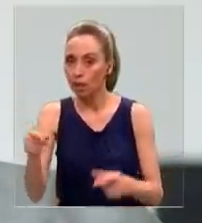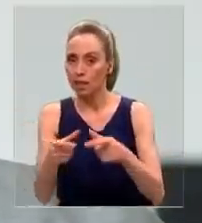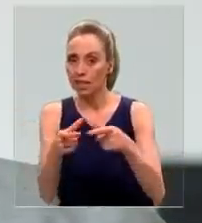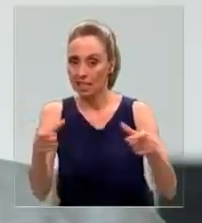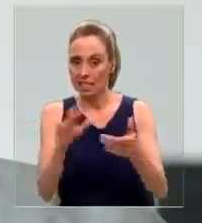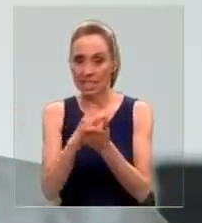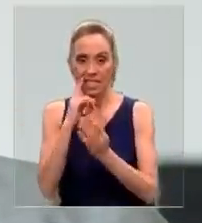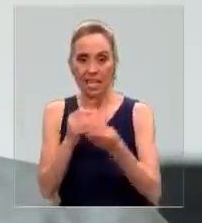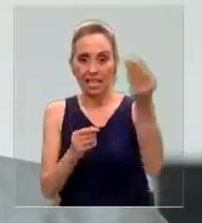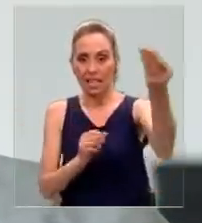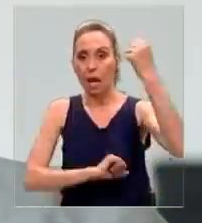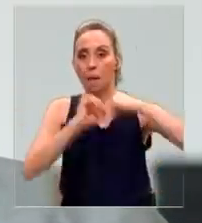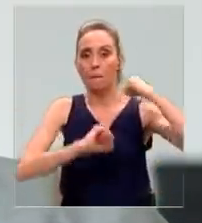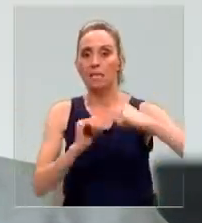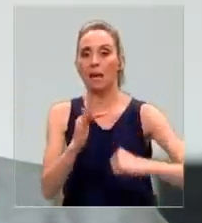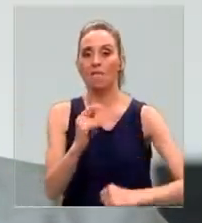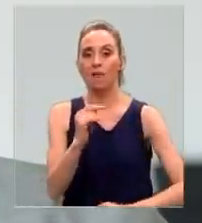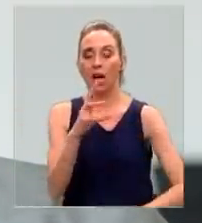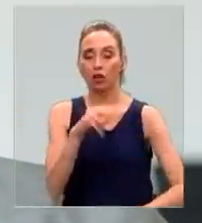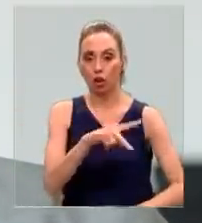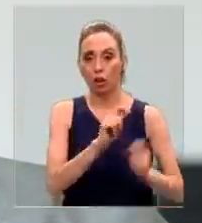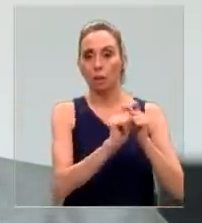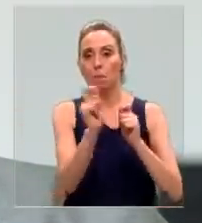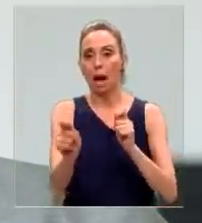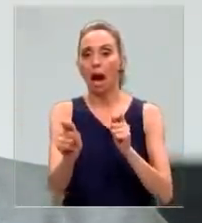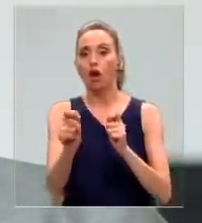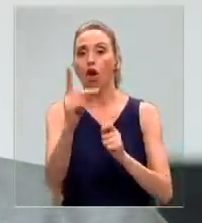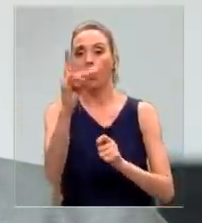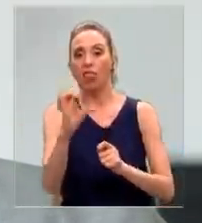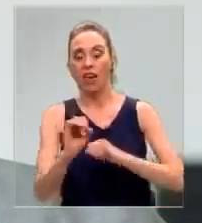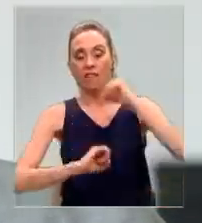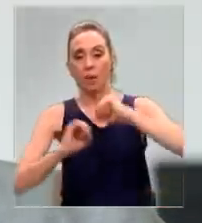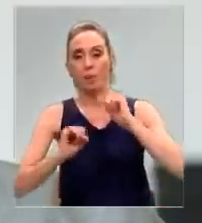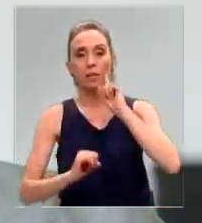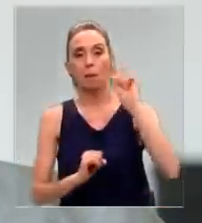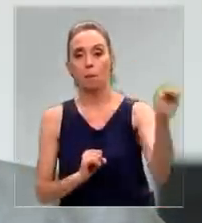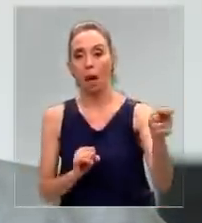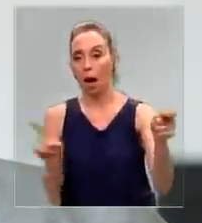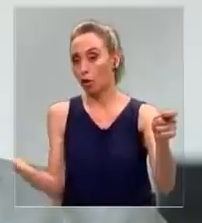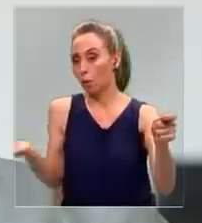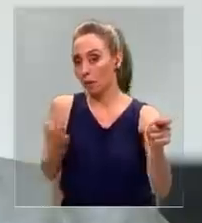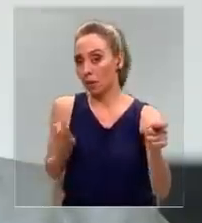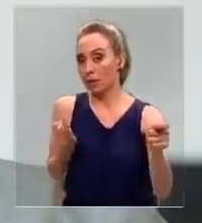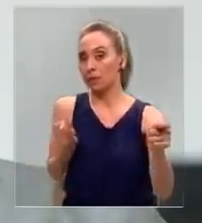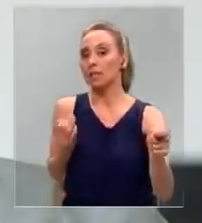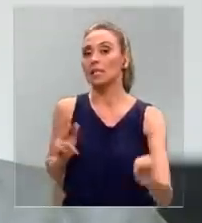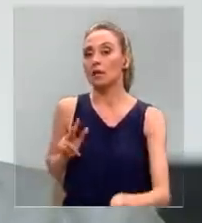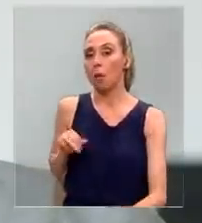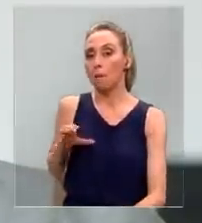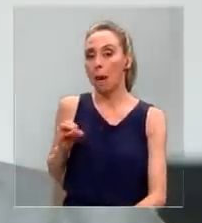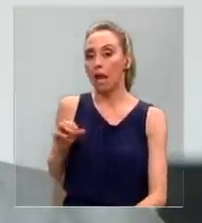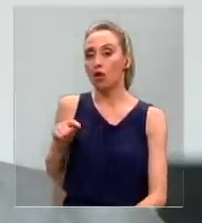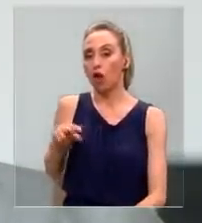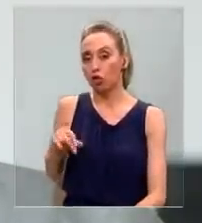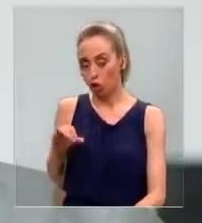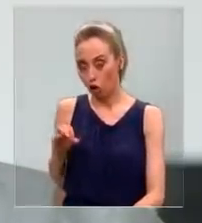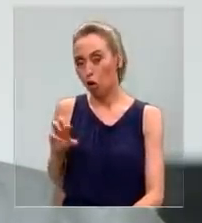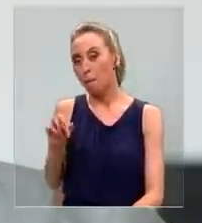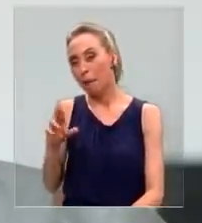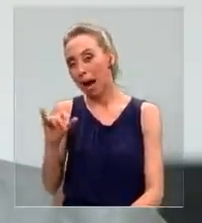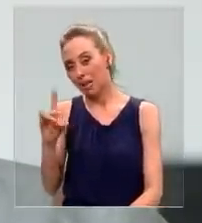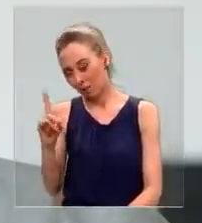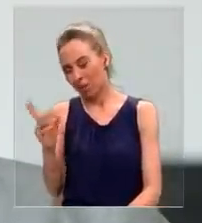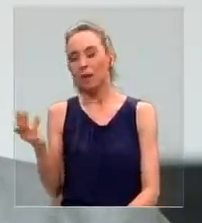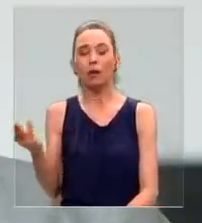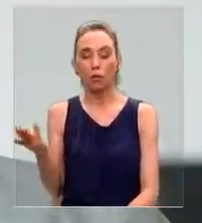del factoring, de esa empresa. Quien paga la deuda con esa empresa, usted me dice que es Marco Antonio López. Así ¿verdad? Es. ¿Cómo uno